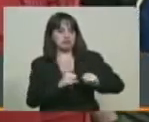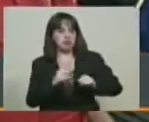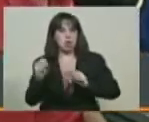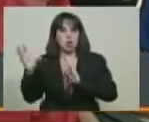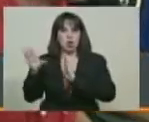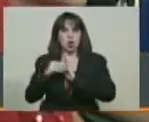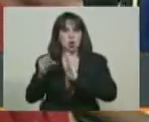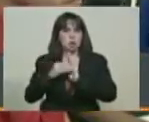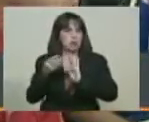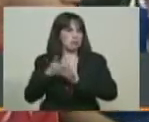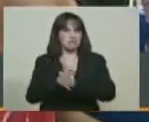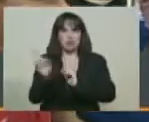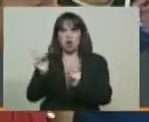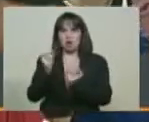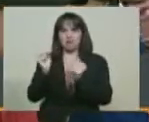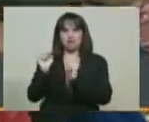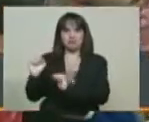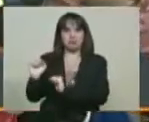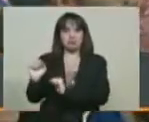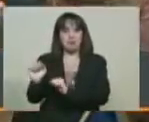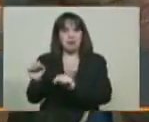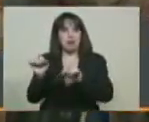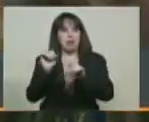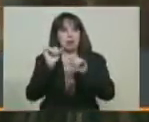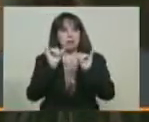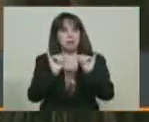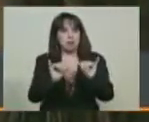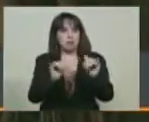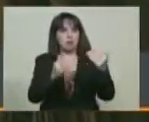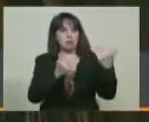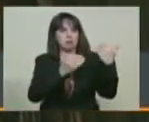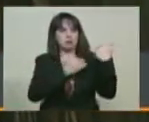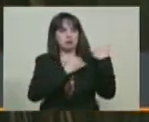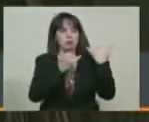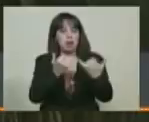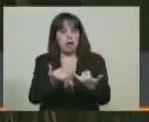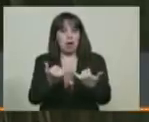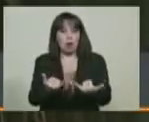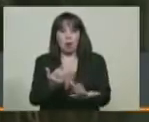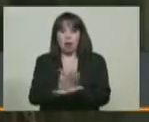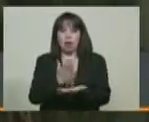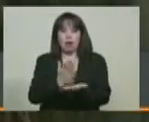Las mismas tareas y las mismas razones hoy tienen vigencia.